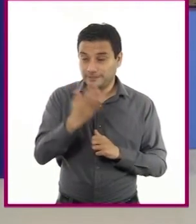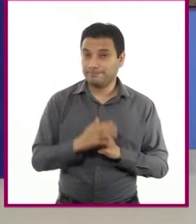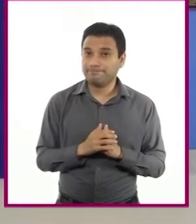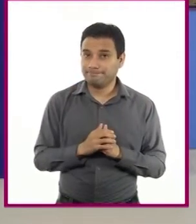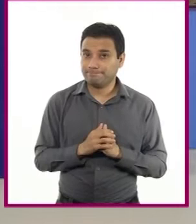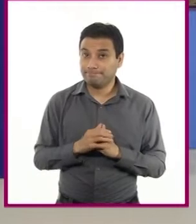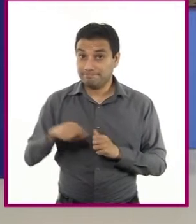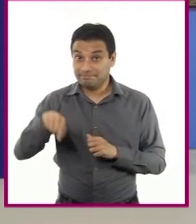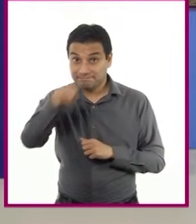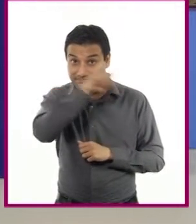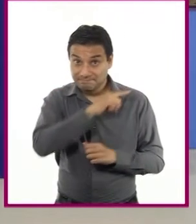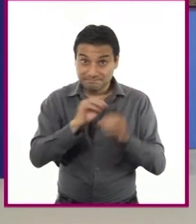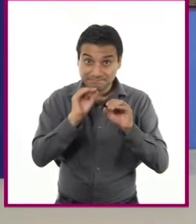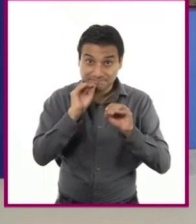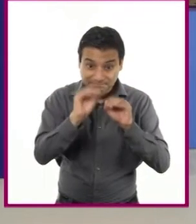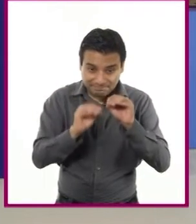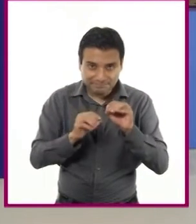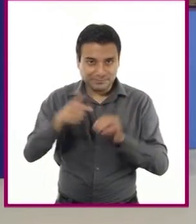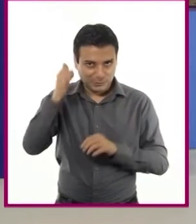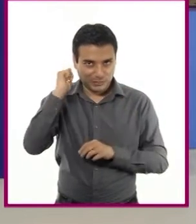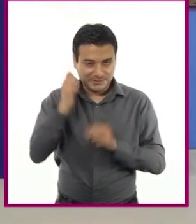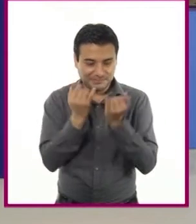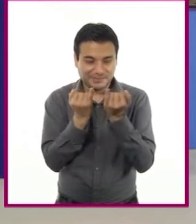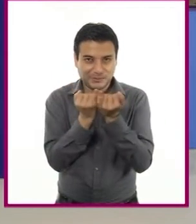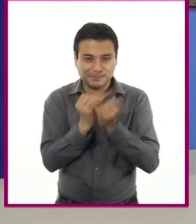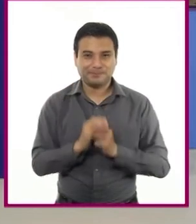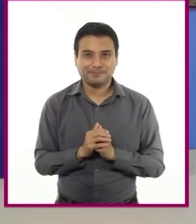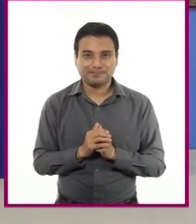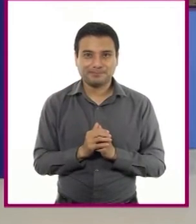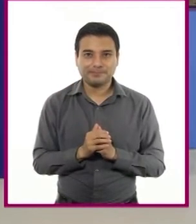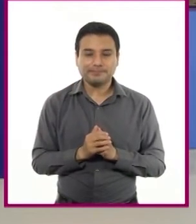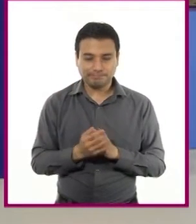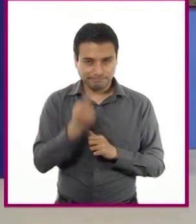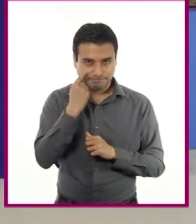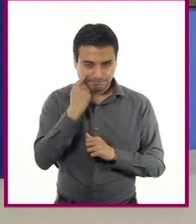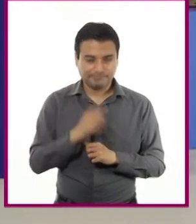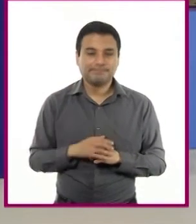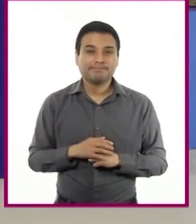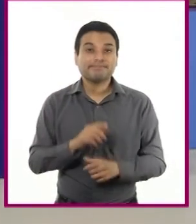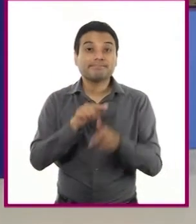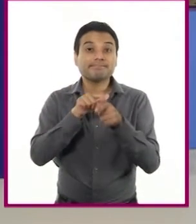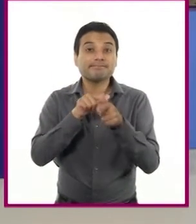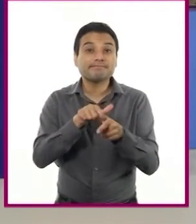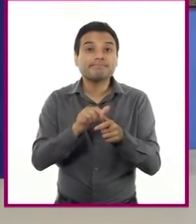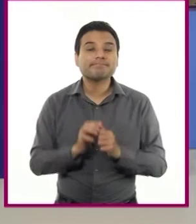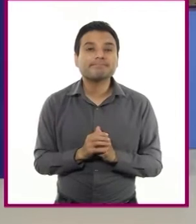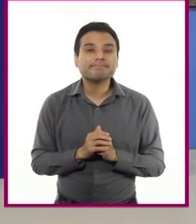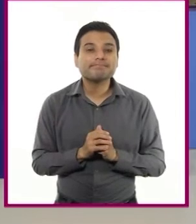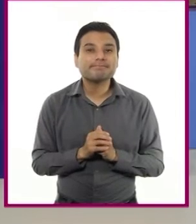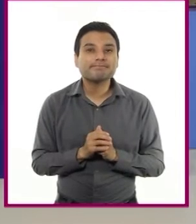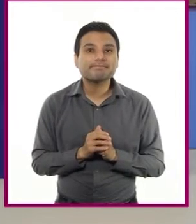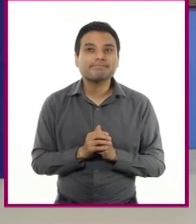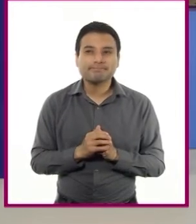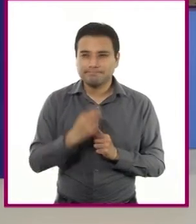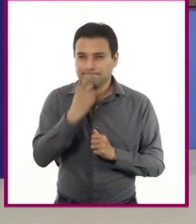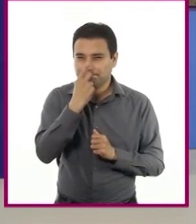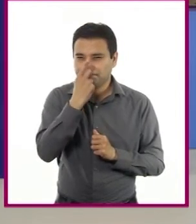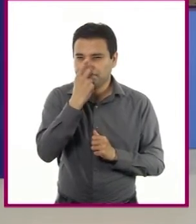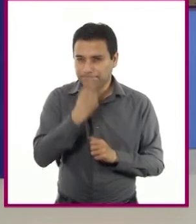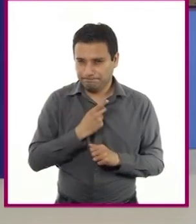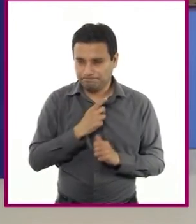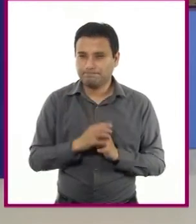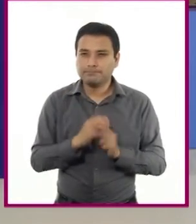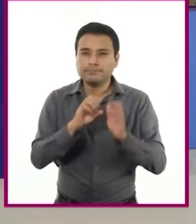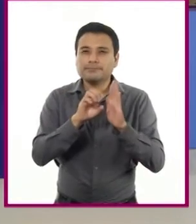que en casa nos vayan siguiendo. ¿Qué te parece si para poder avanzar nos dan ejemplos de los conceptos